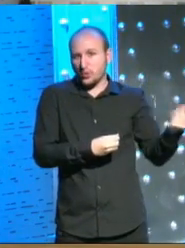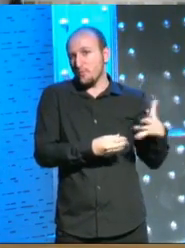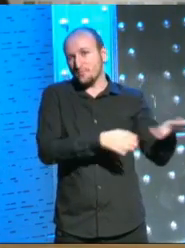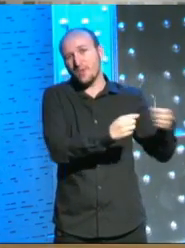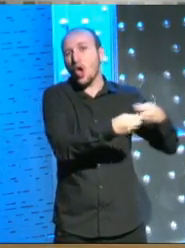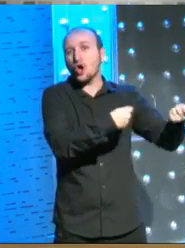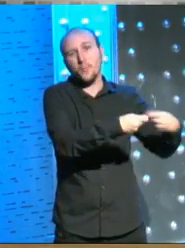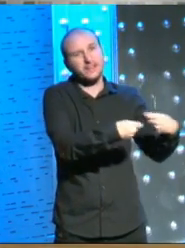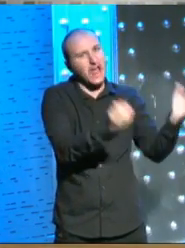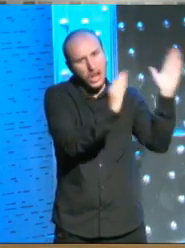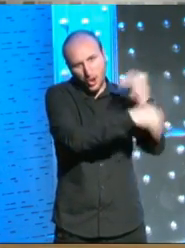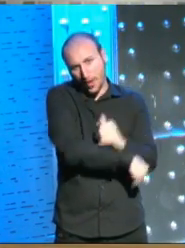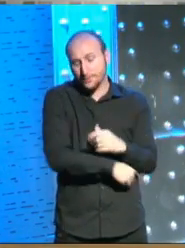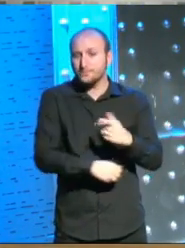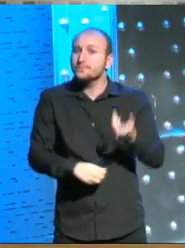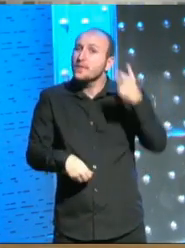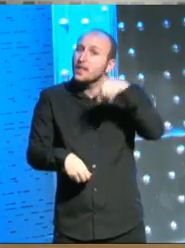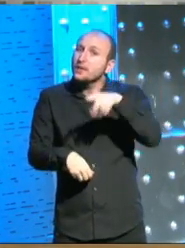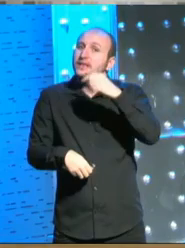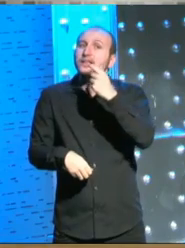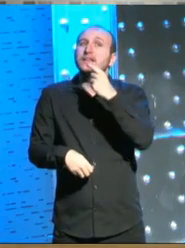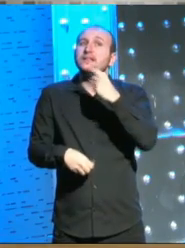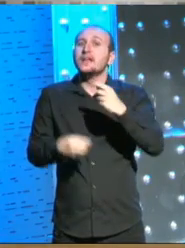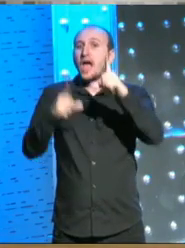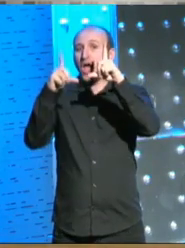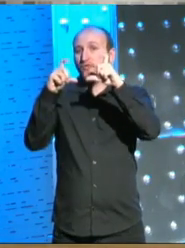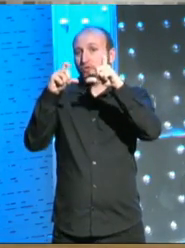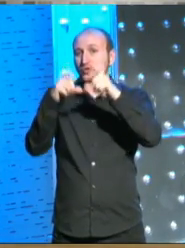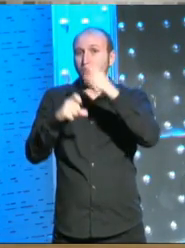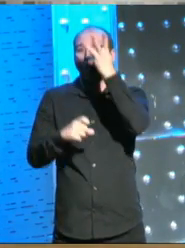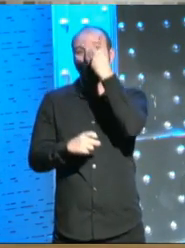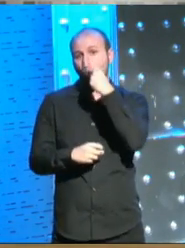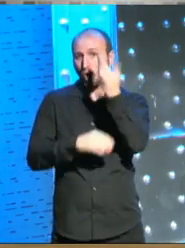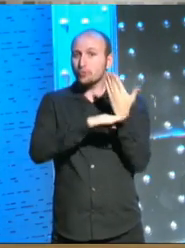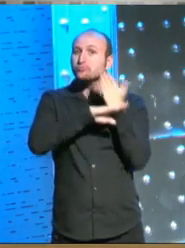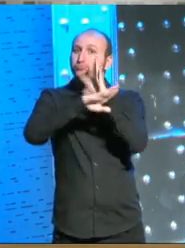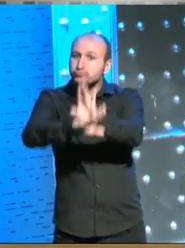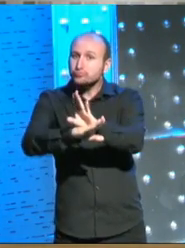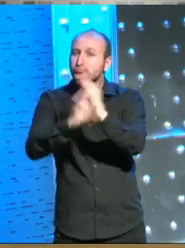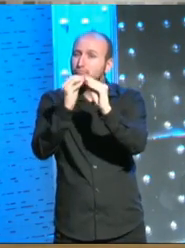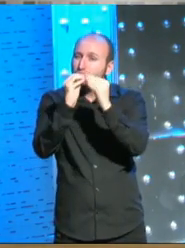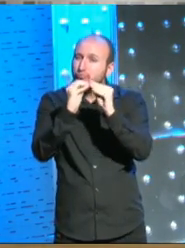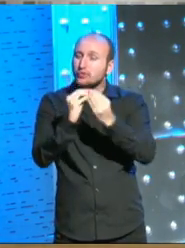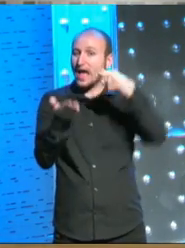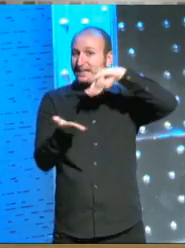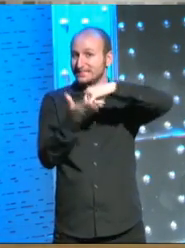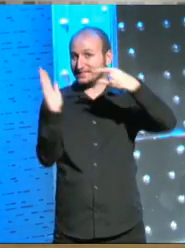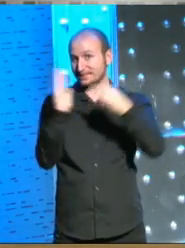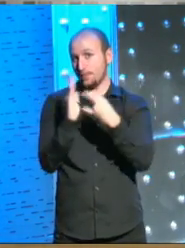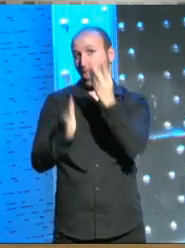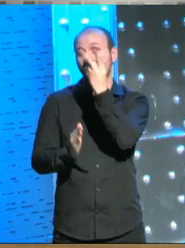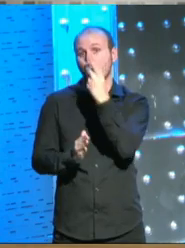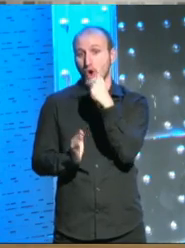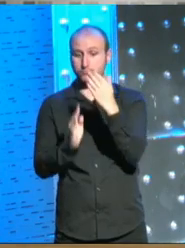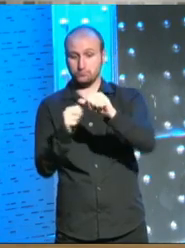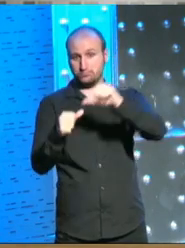También patentó la fotografía en color, el sistema de color que